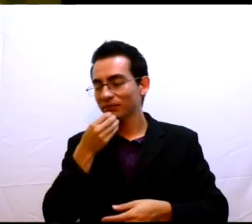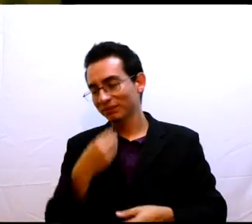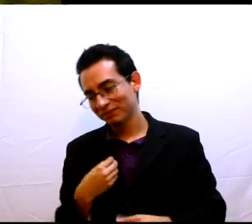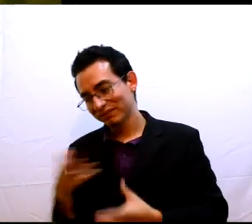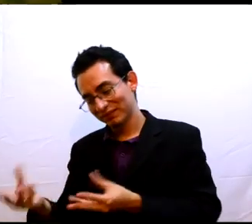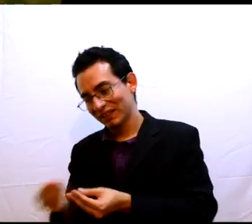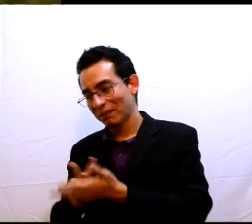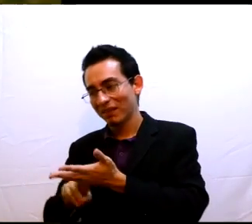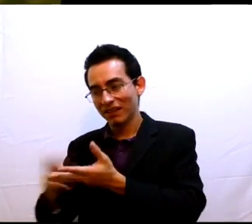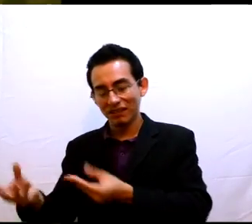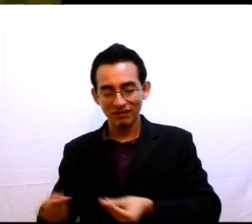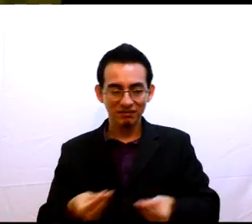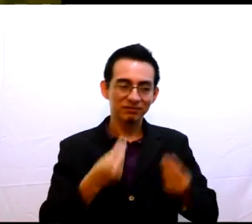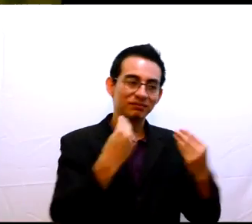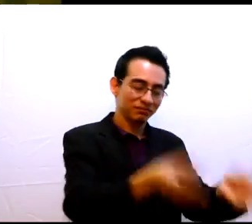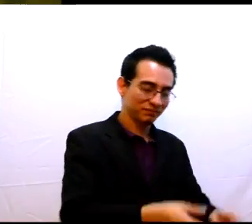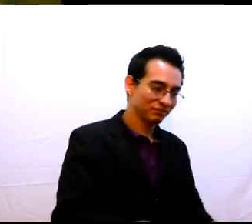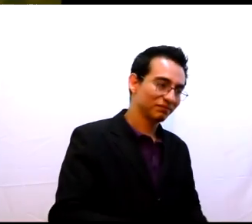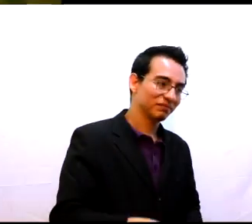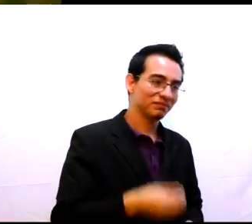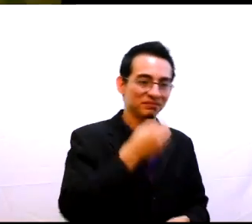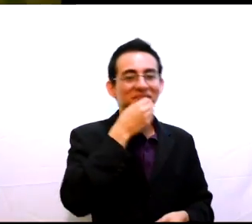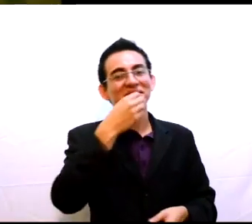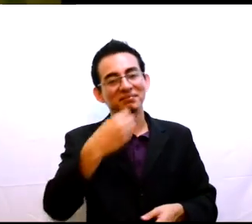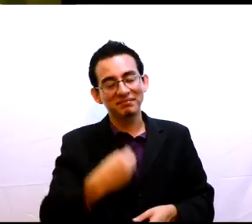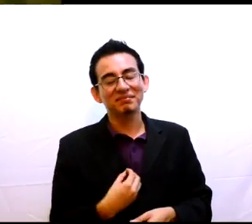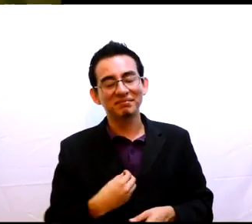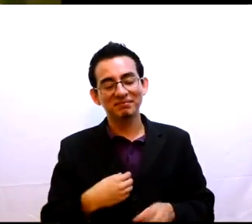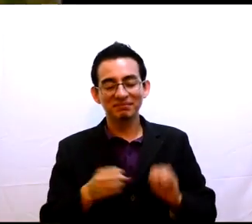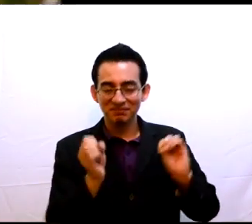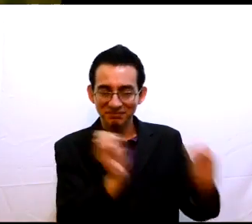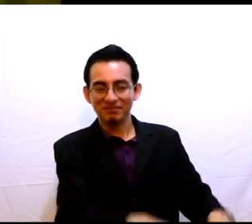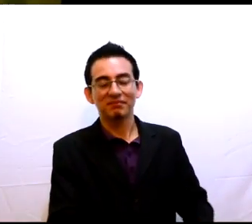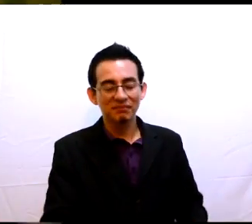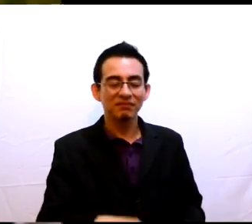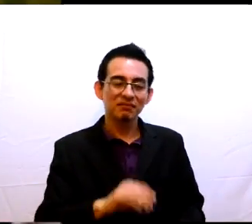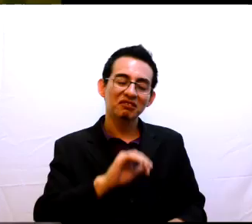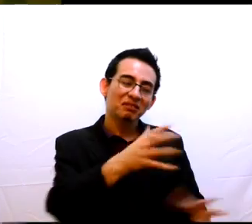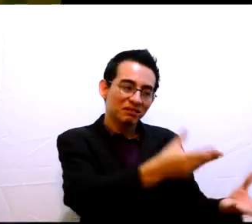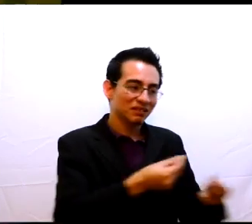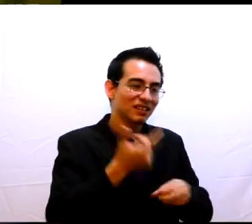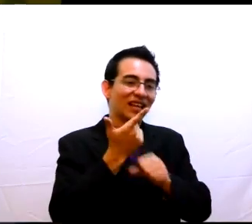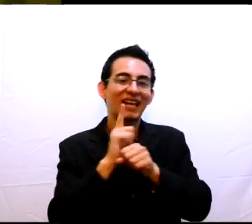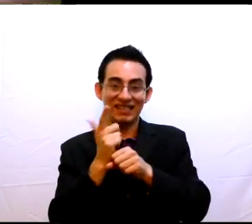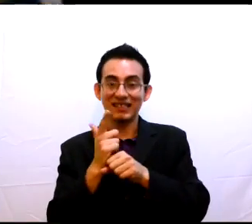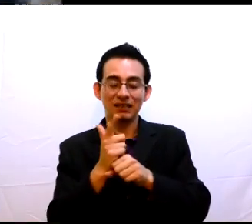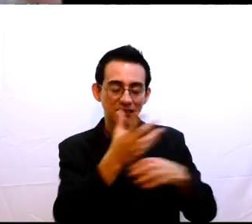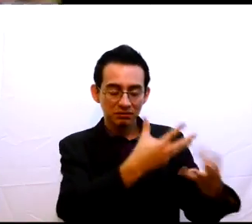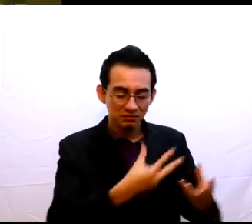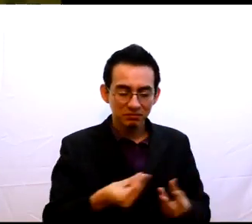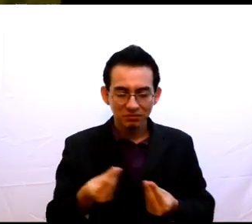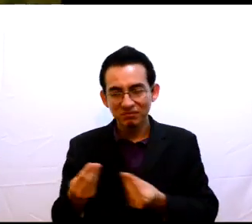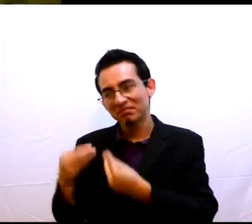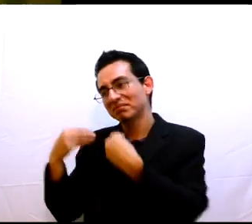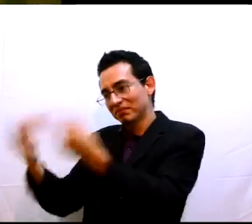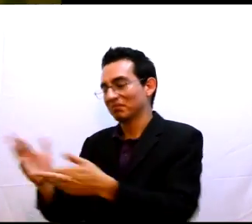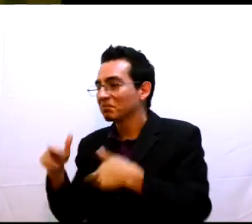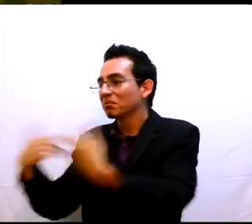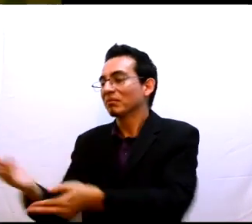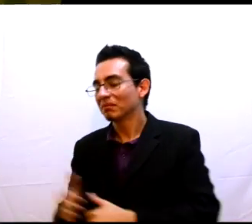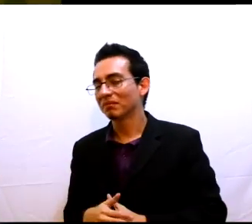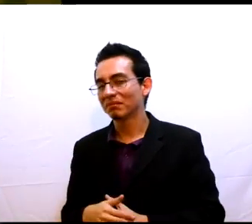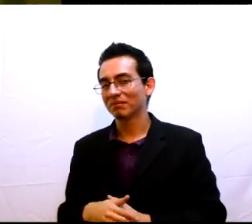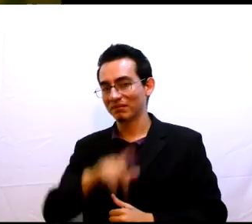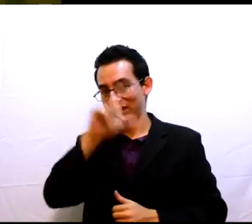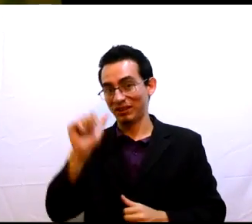de gel verde que me tenía que poner la graduación llegar el gris y se lo di a cuando yo